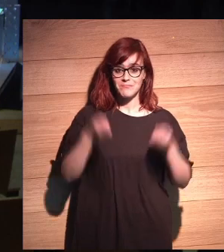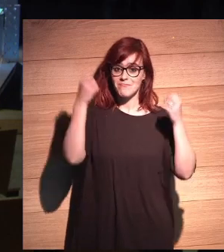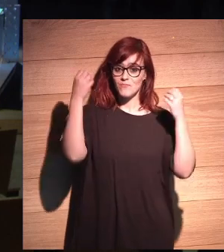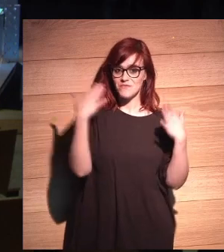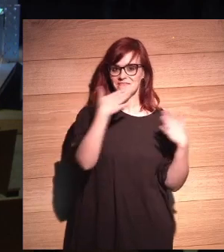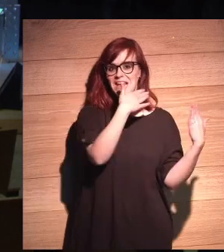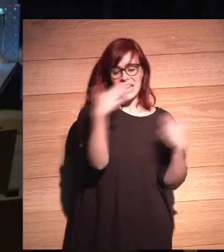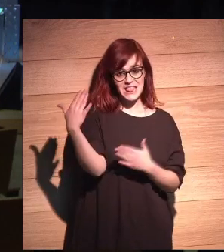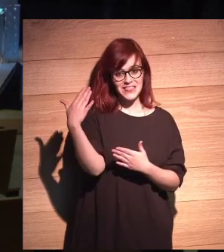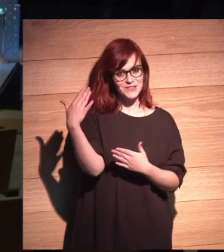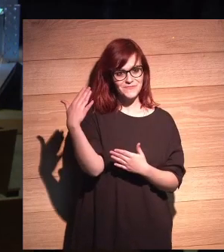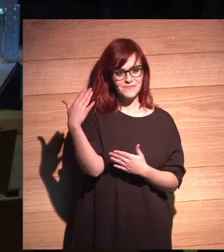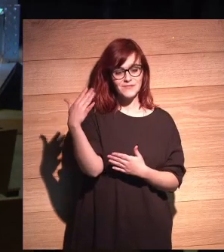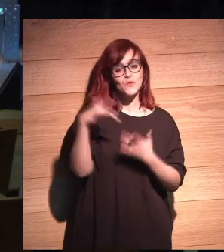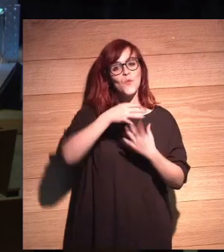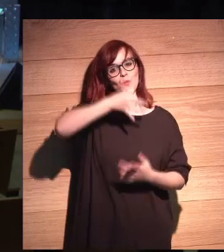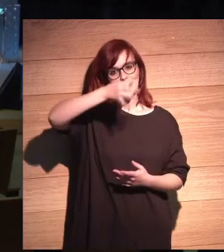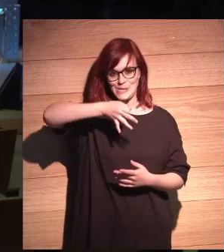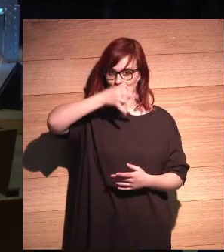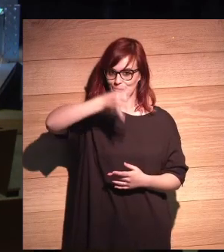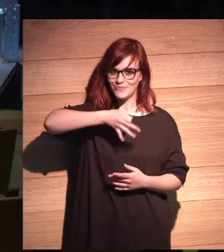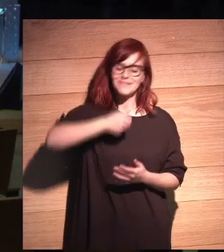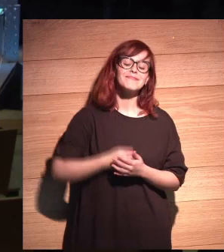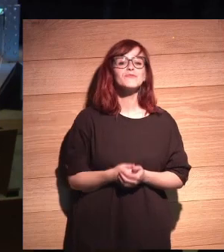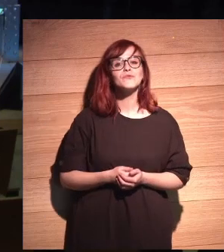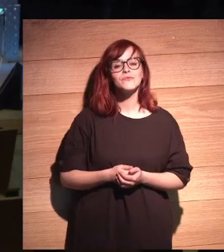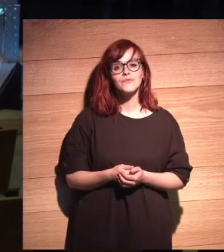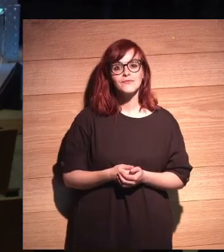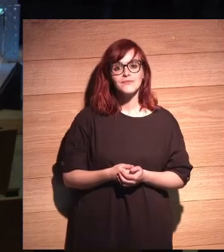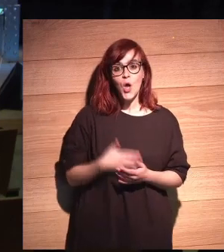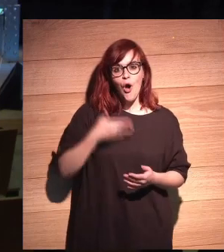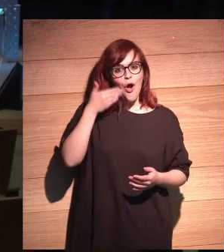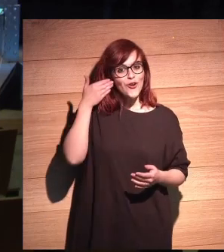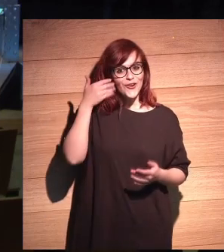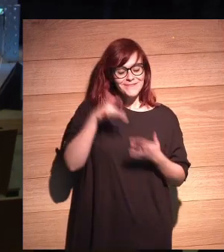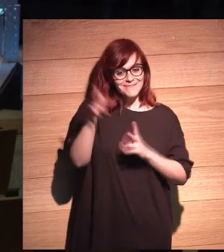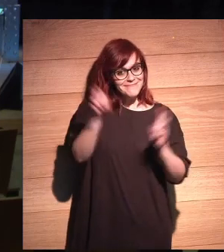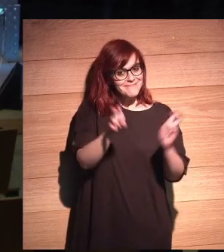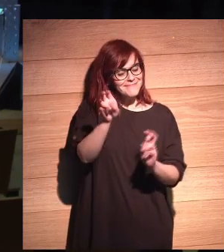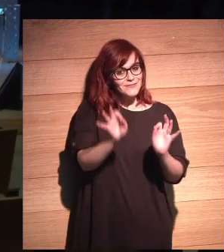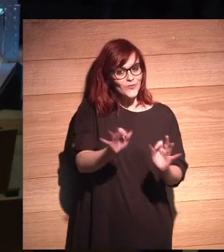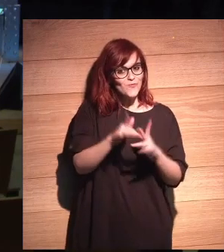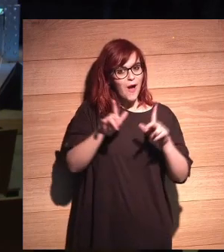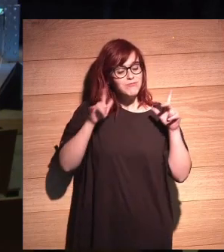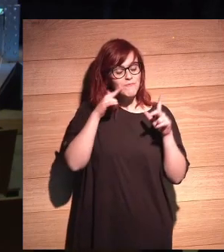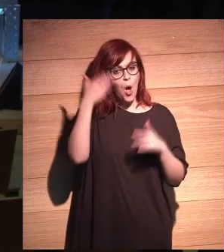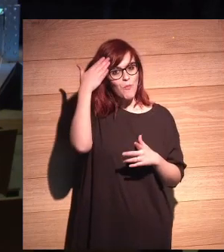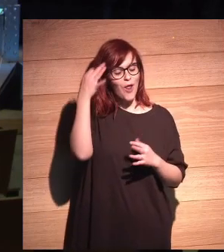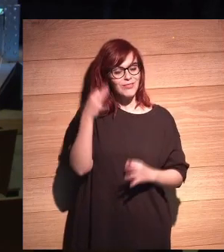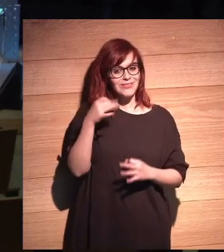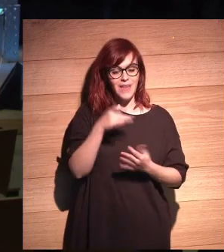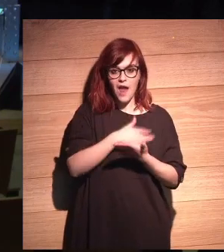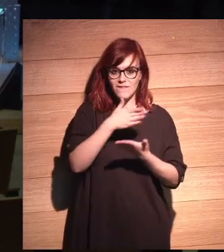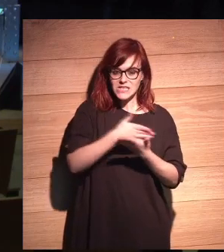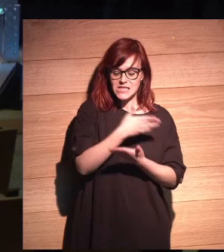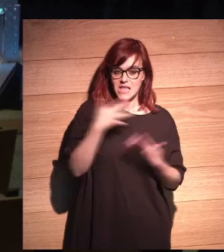Bueno, muchas gracias. Buenas tardes. Es un honor estar aquí y es un honor ser la portada de la